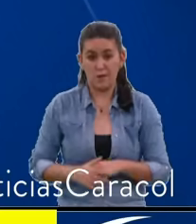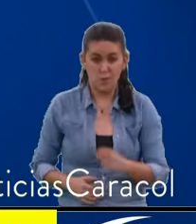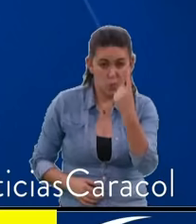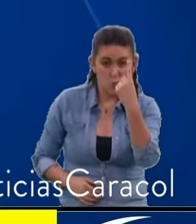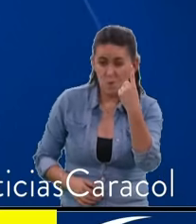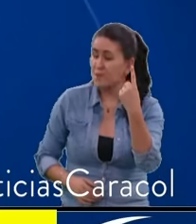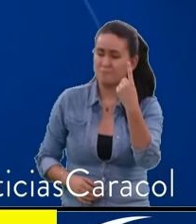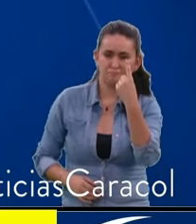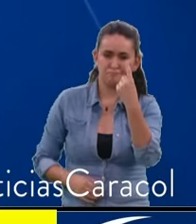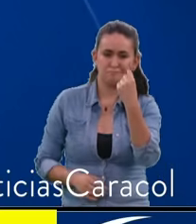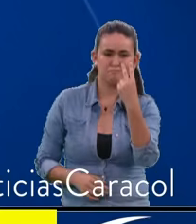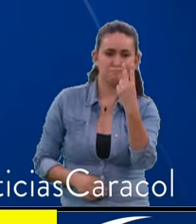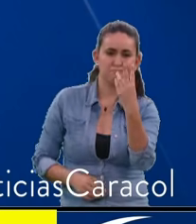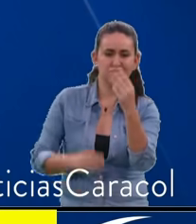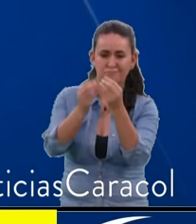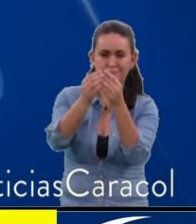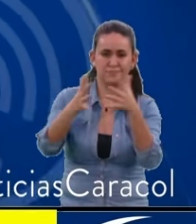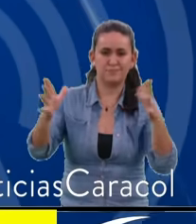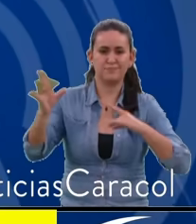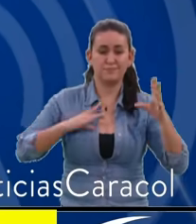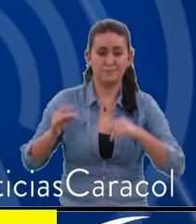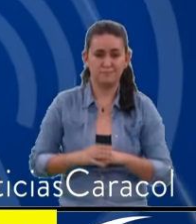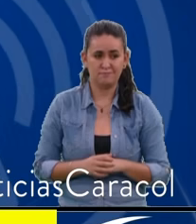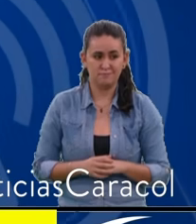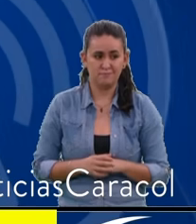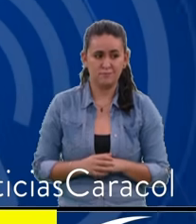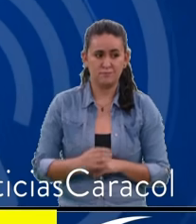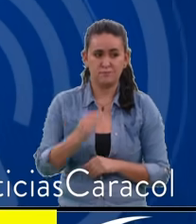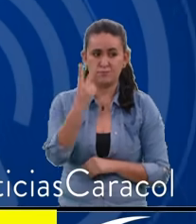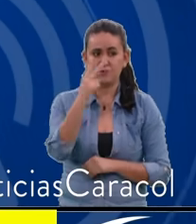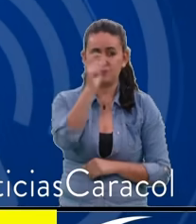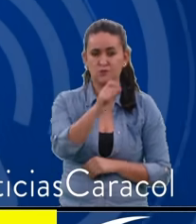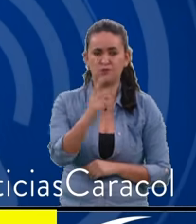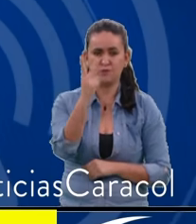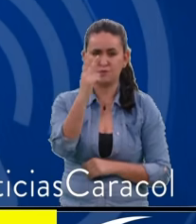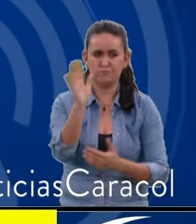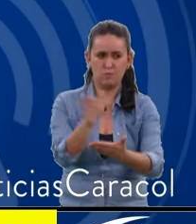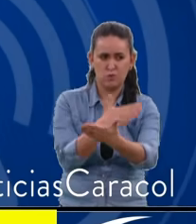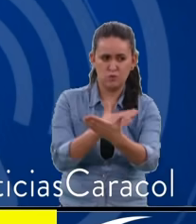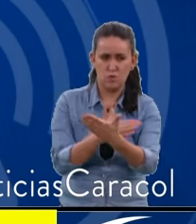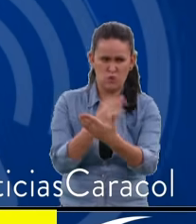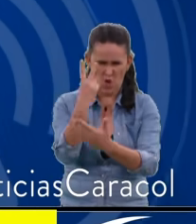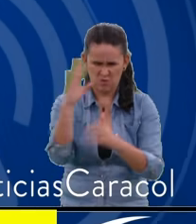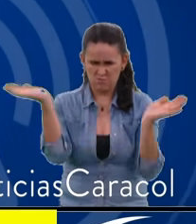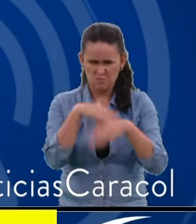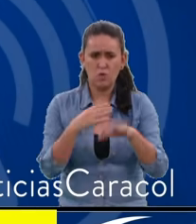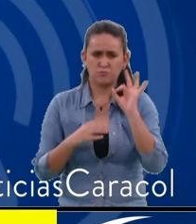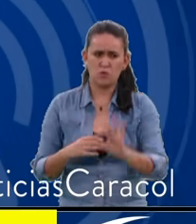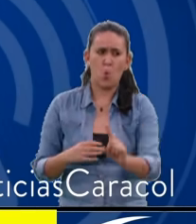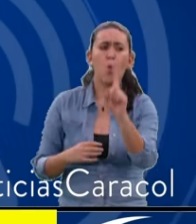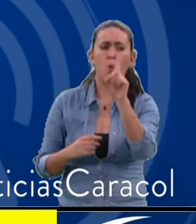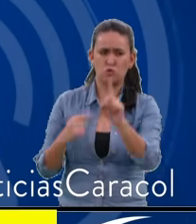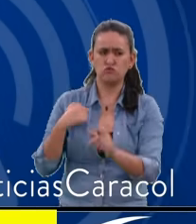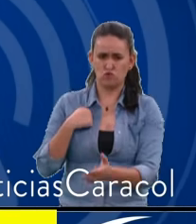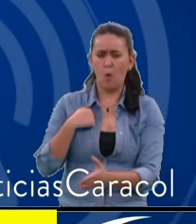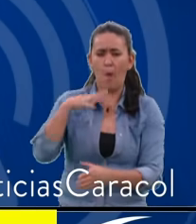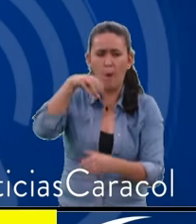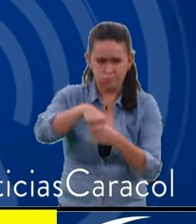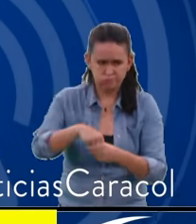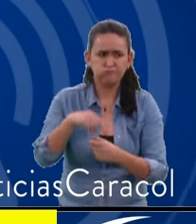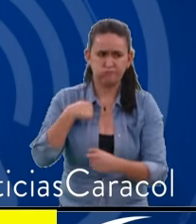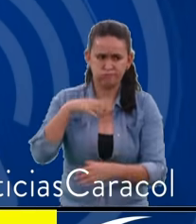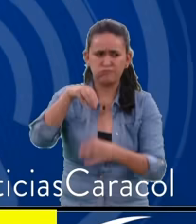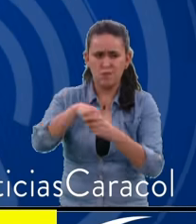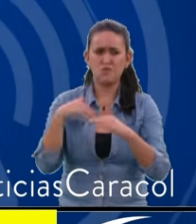que se contagió con el virus. No son dos músicos, un solo músico. Yo también tengo COVID y yo estuve afuera